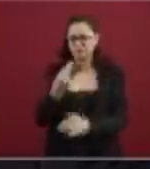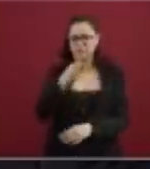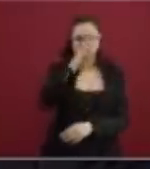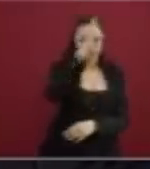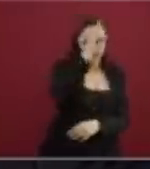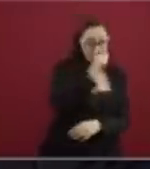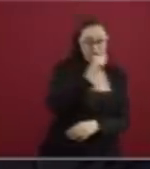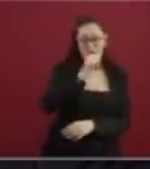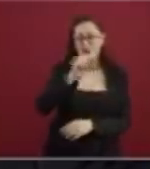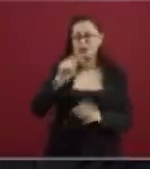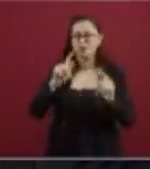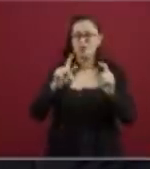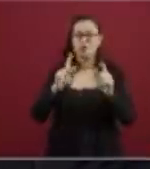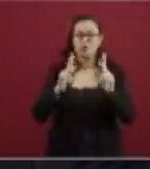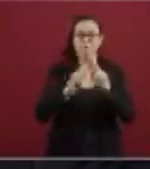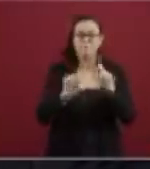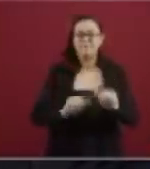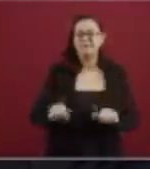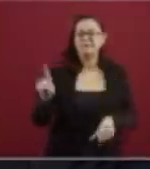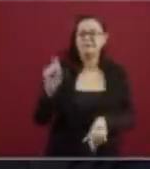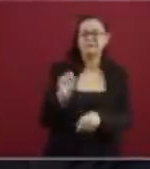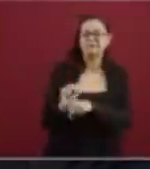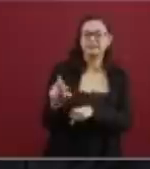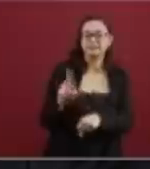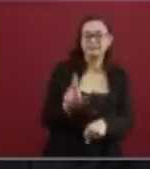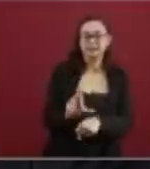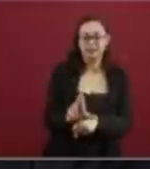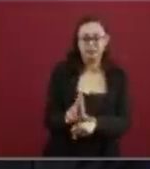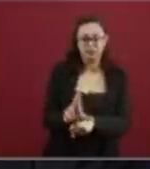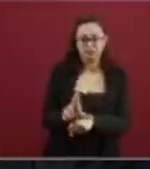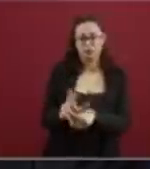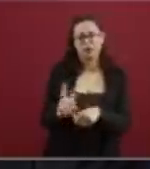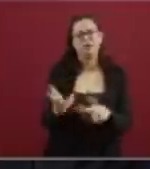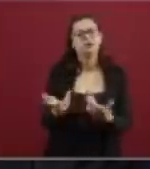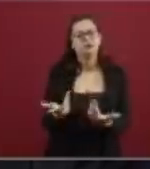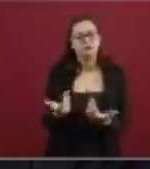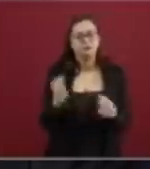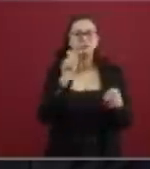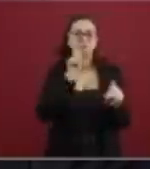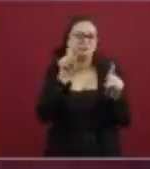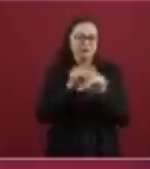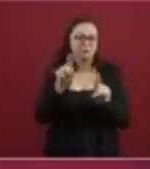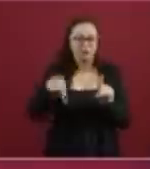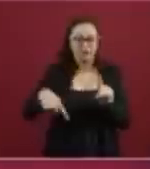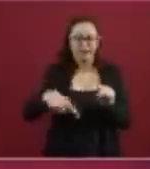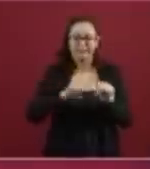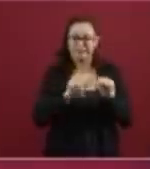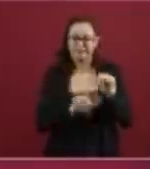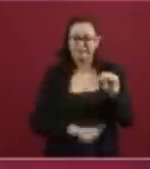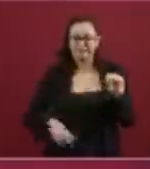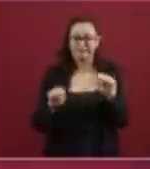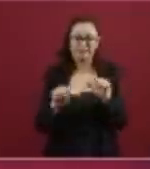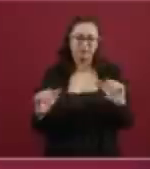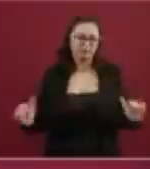de El Salvador y aquí han habido encuentros